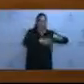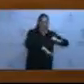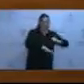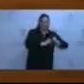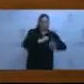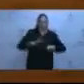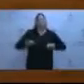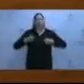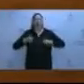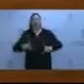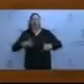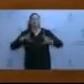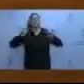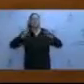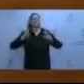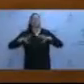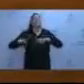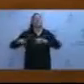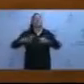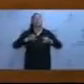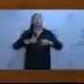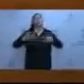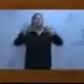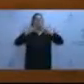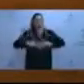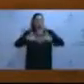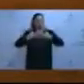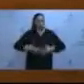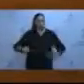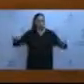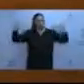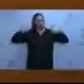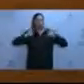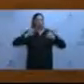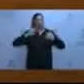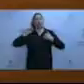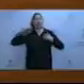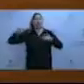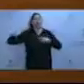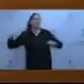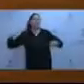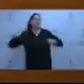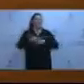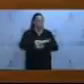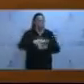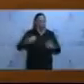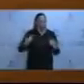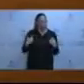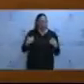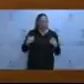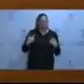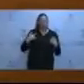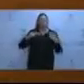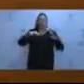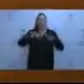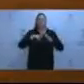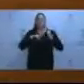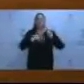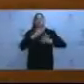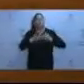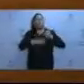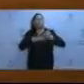operaciones de suelo industrial desarrolladas por Sogepsa. Sobre esta cuestión hay gestiones en marcha relativas a los dos grandes